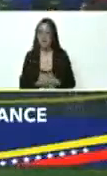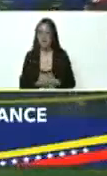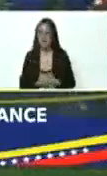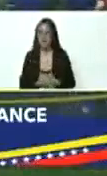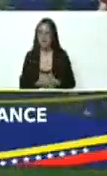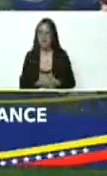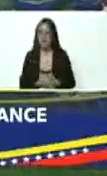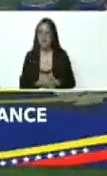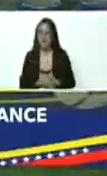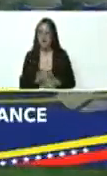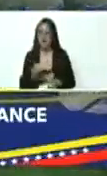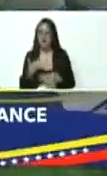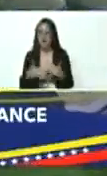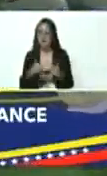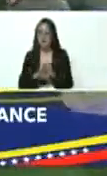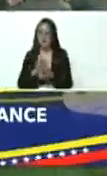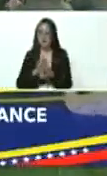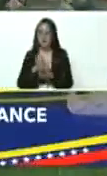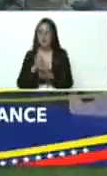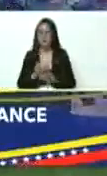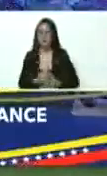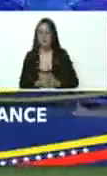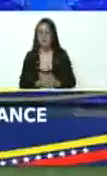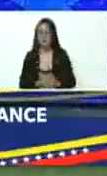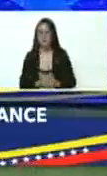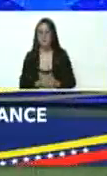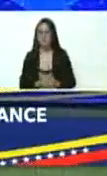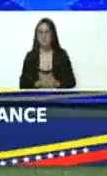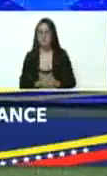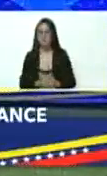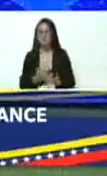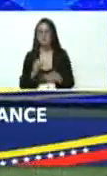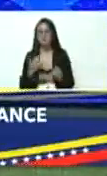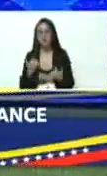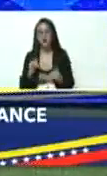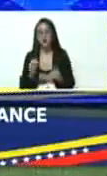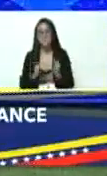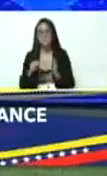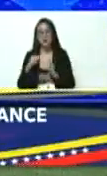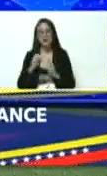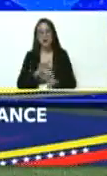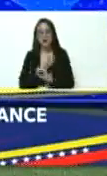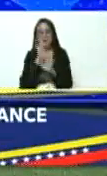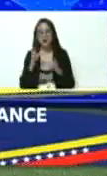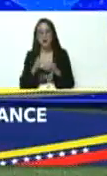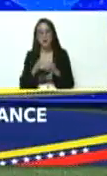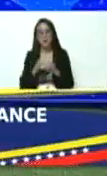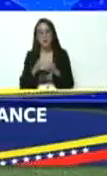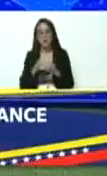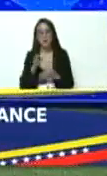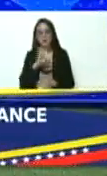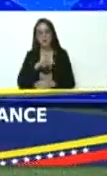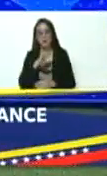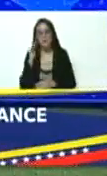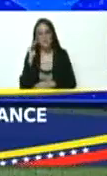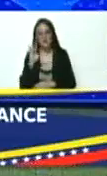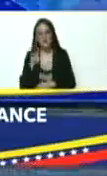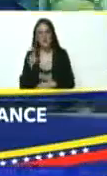Y tenemos que avanzar. Yo le he puesto metas muy claras a las BRICOMILES de